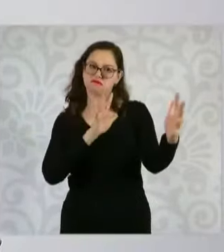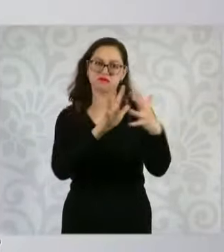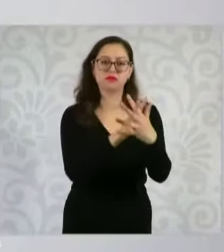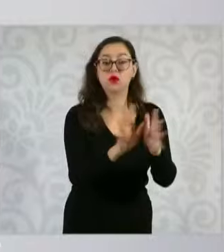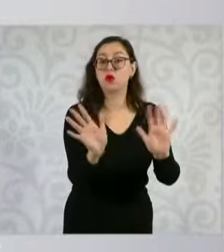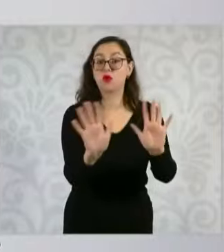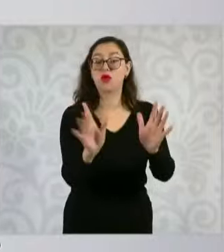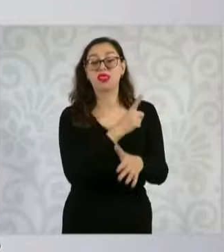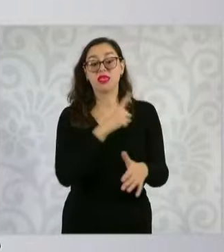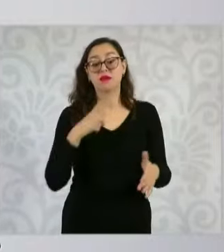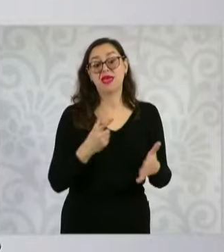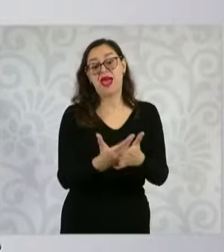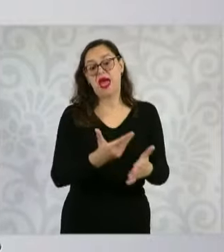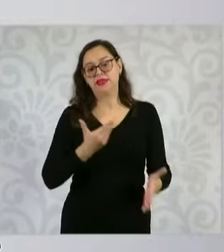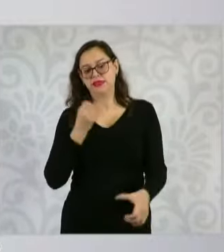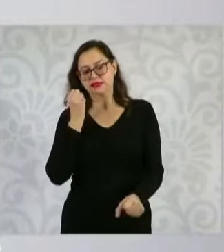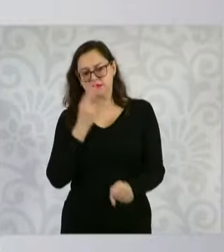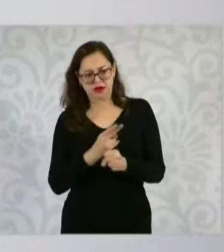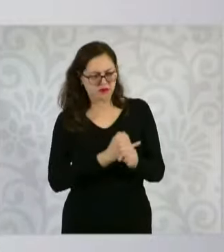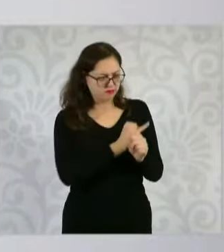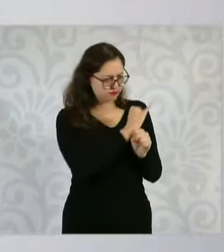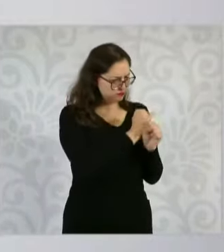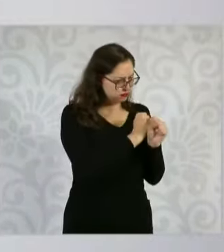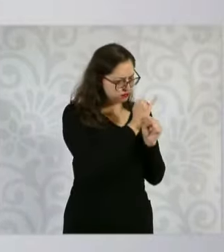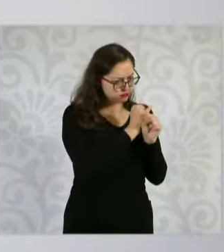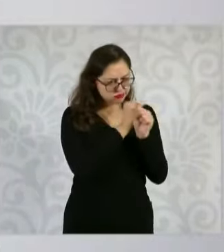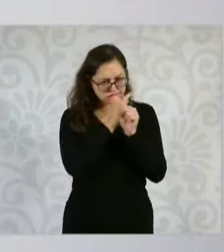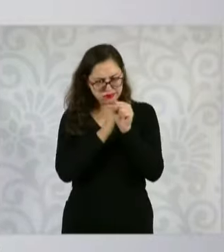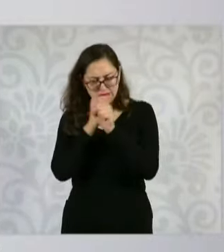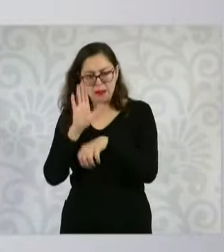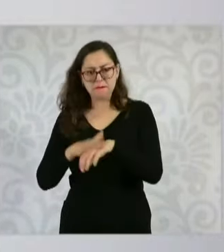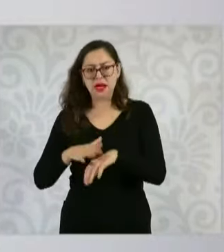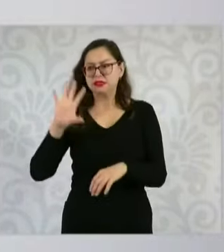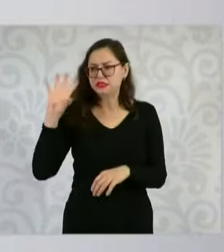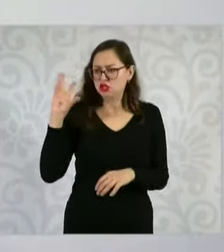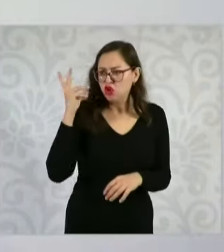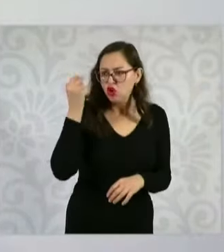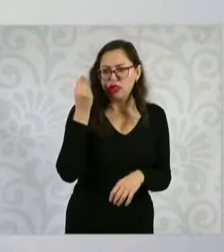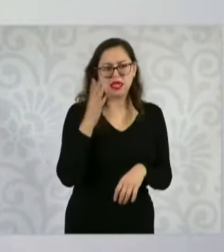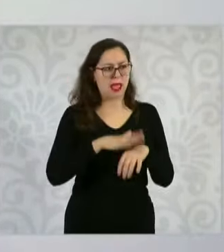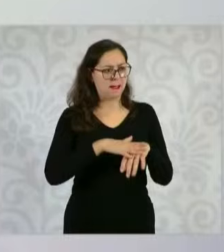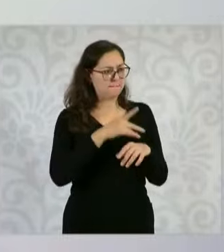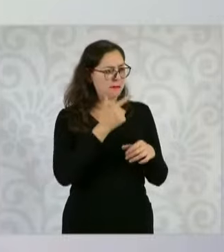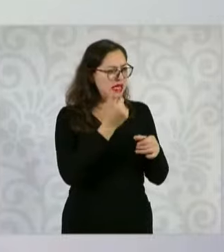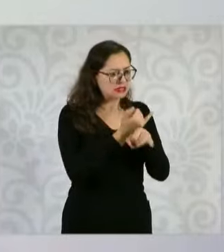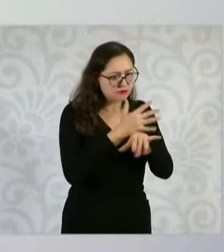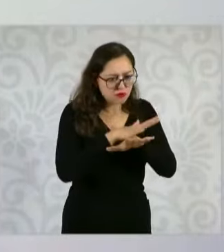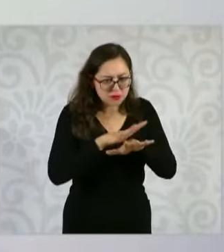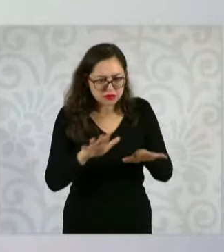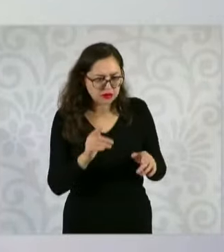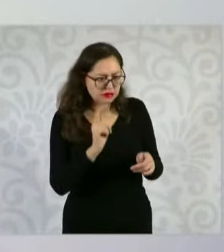en Acción Nacional a susena hemos planteado lo siguiente hoy México